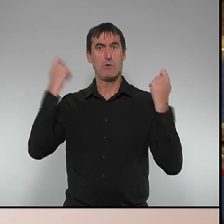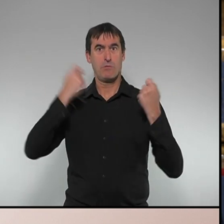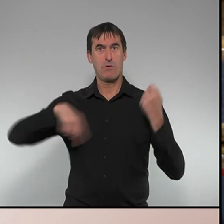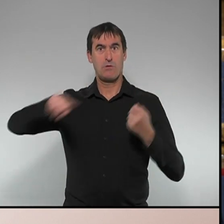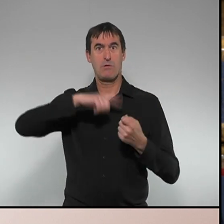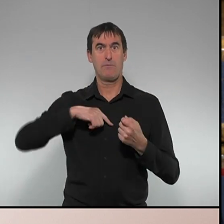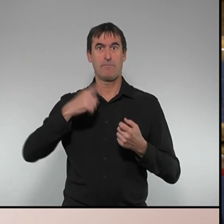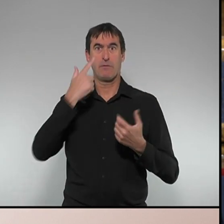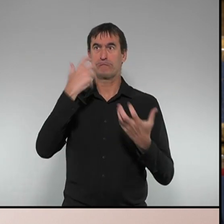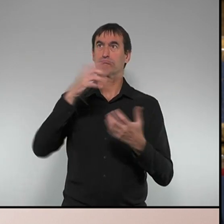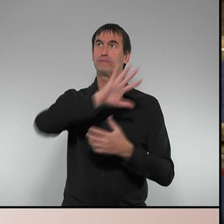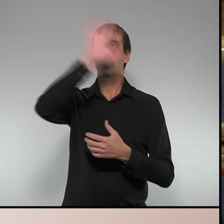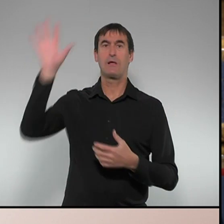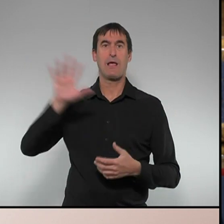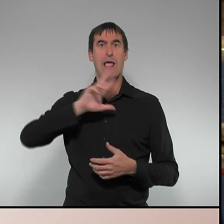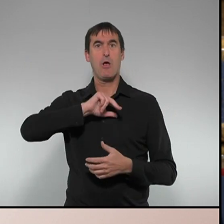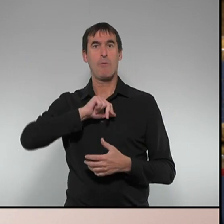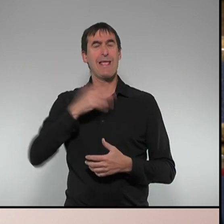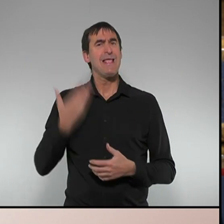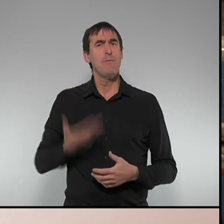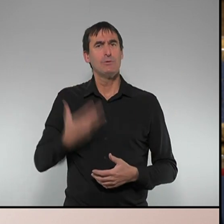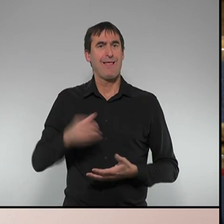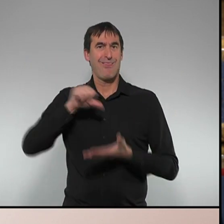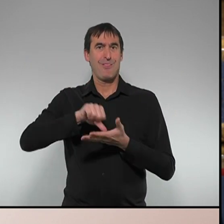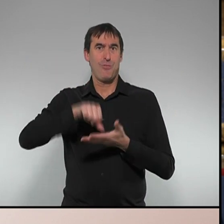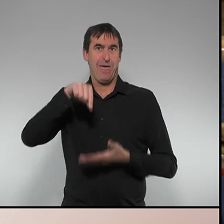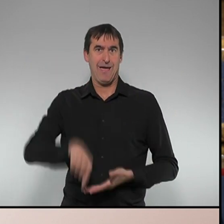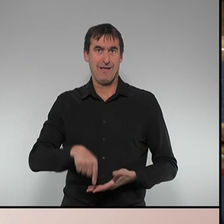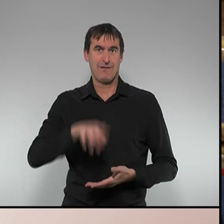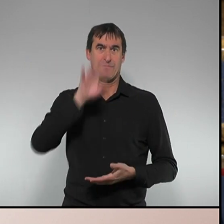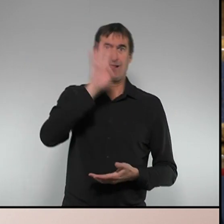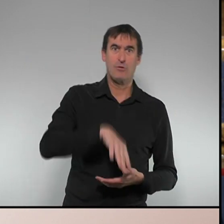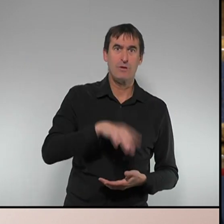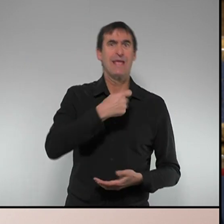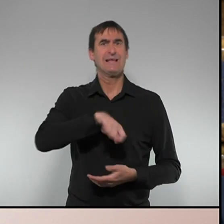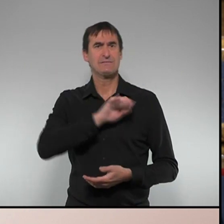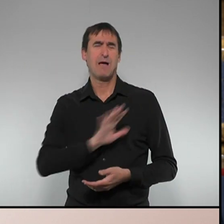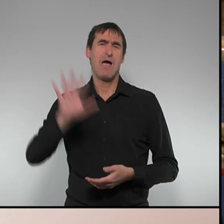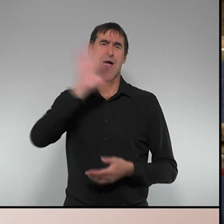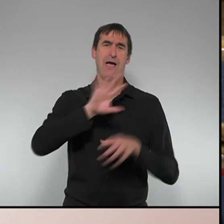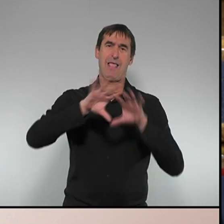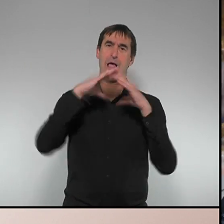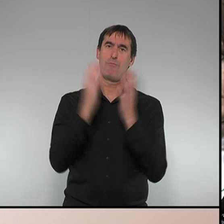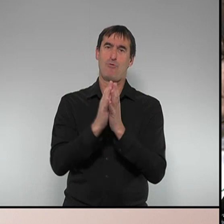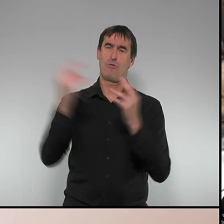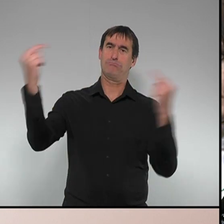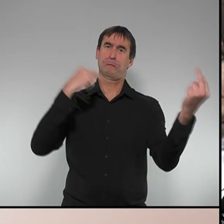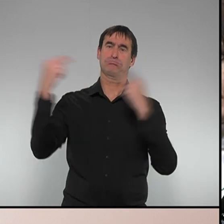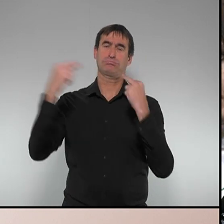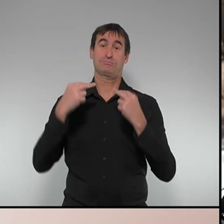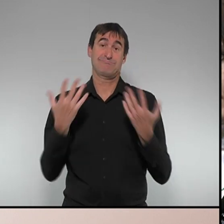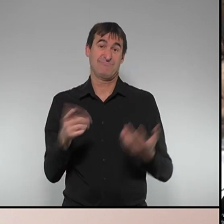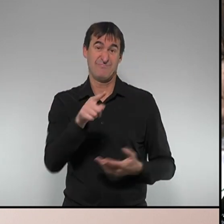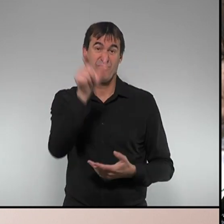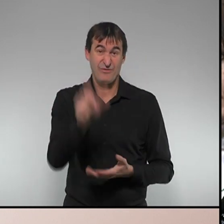importancia de nuestra gran ciudad y de Cataluña y España en el mundo. Pero ahí estaba usted, señor Aragonés, para